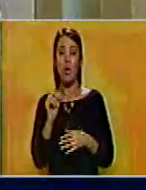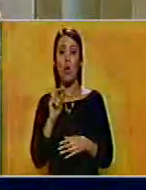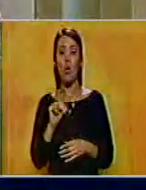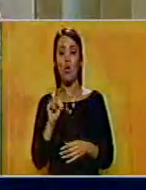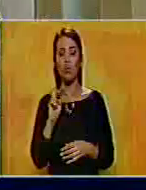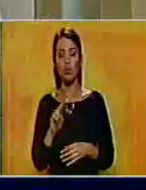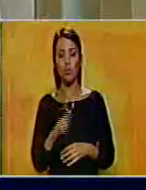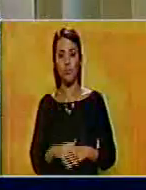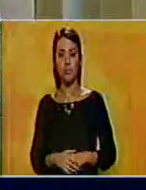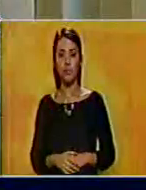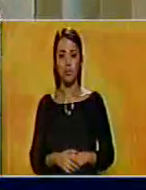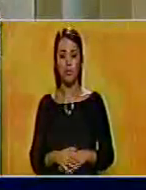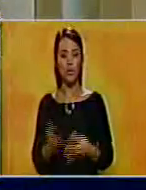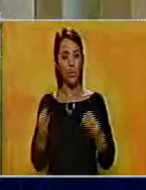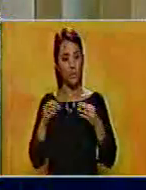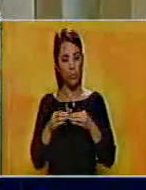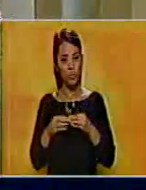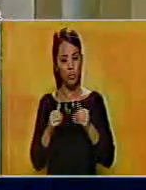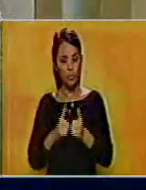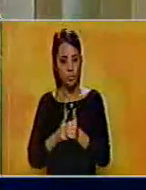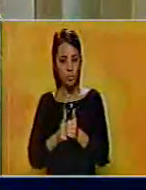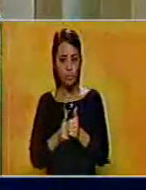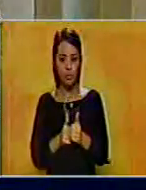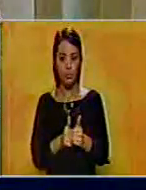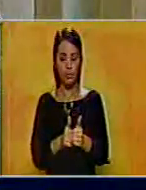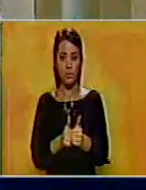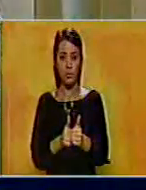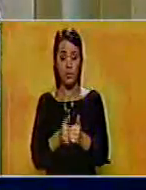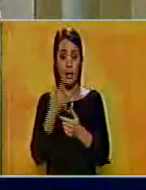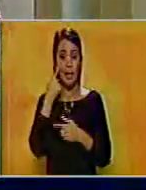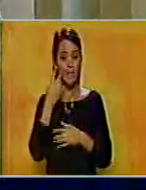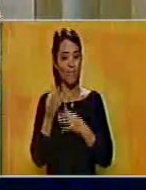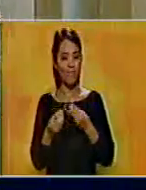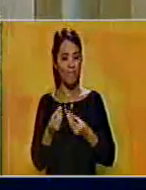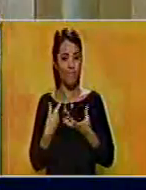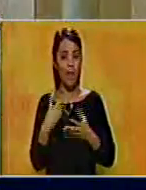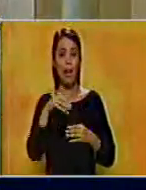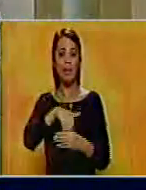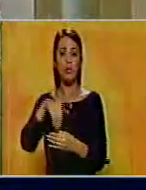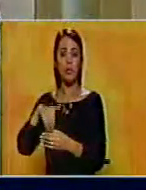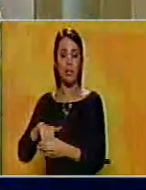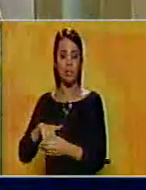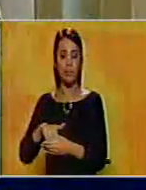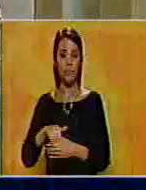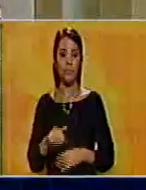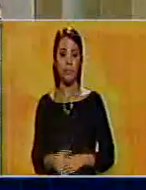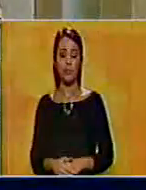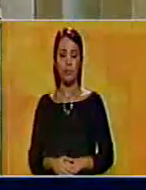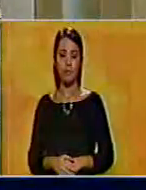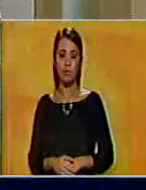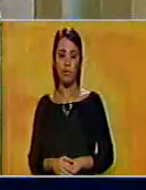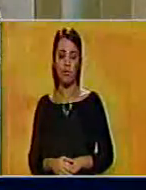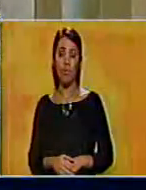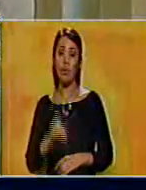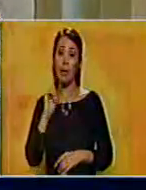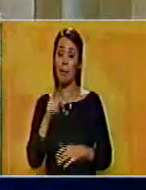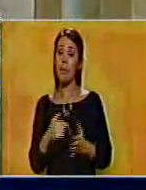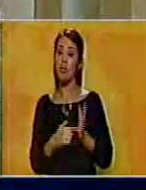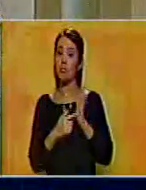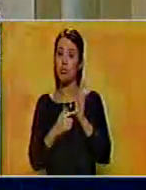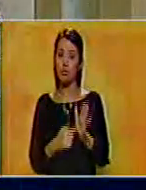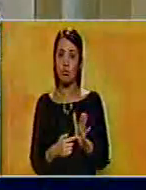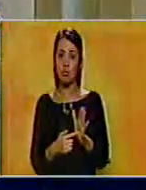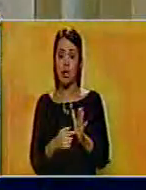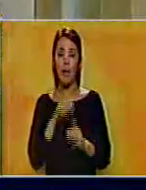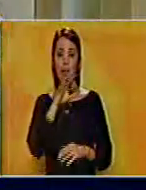se conforme una delegación de acompañamiento y observación electoral, así como una representación